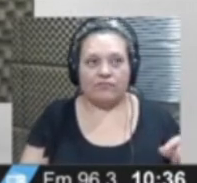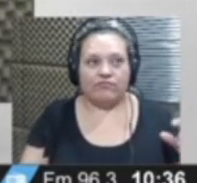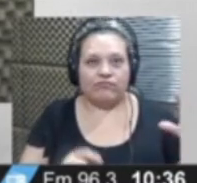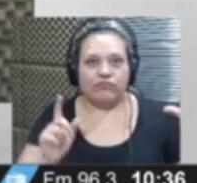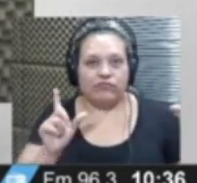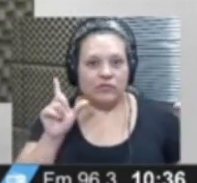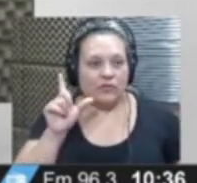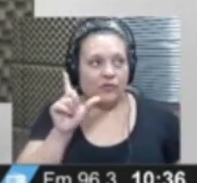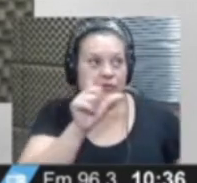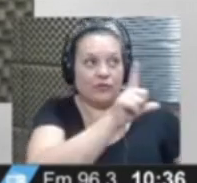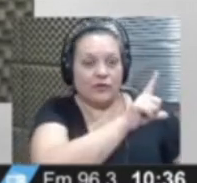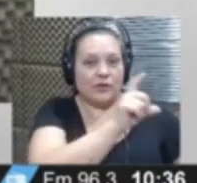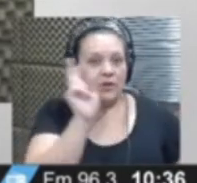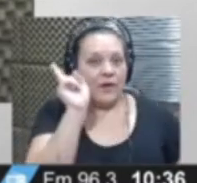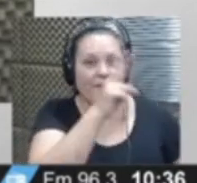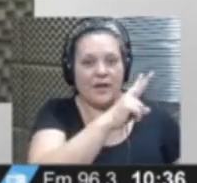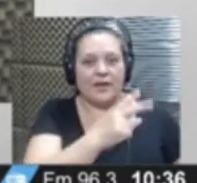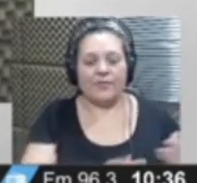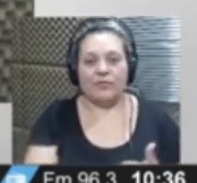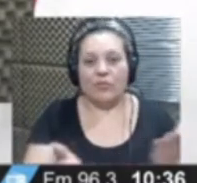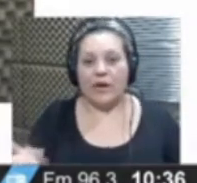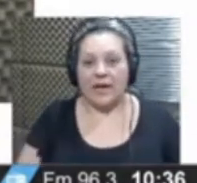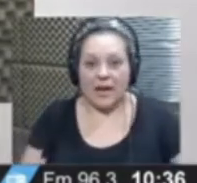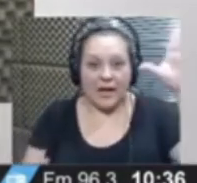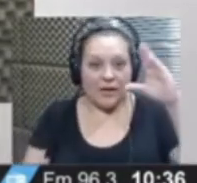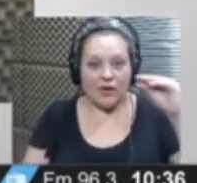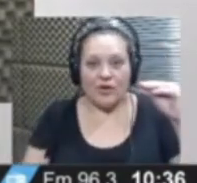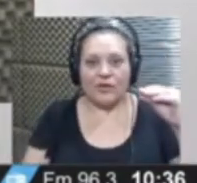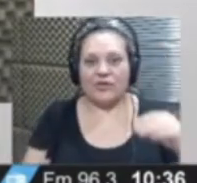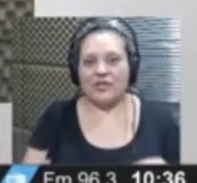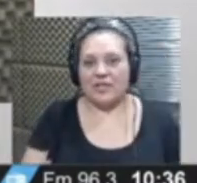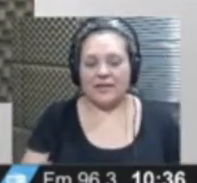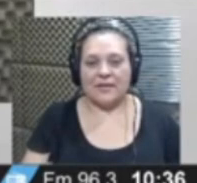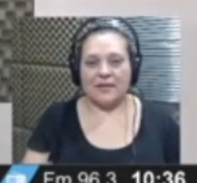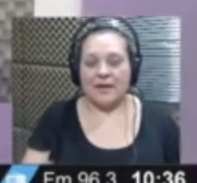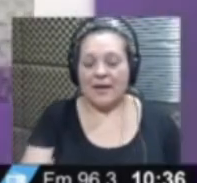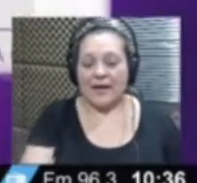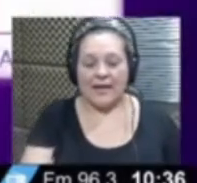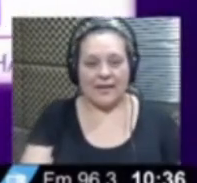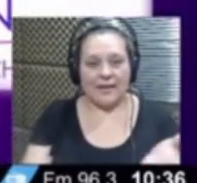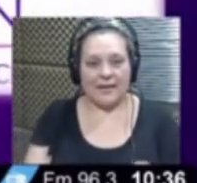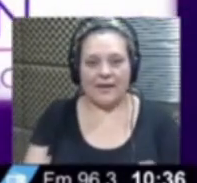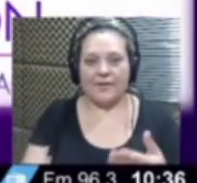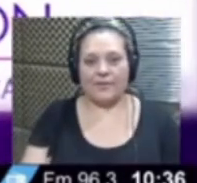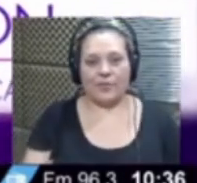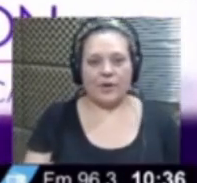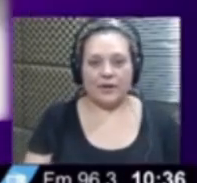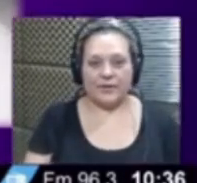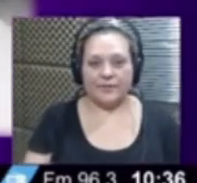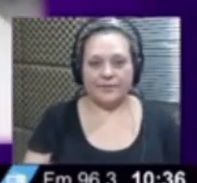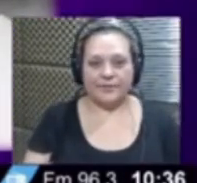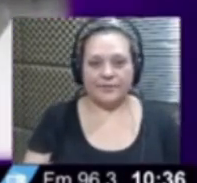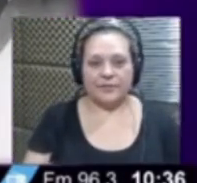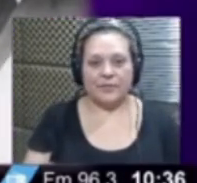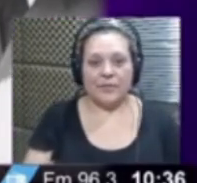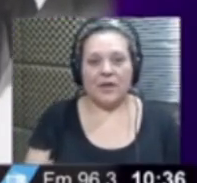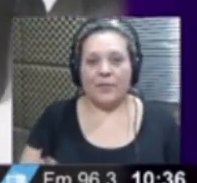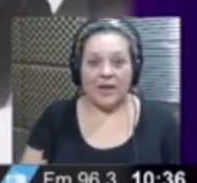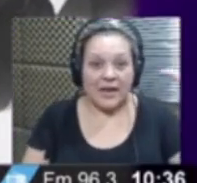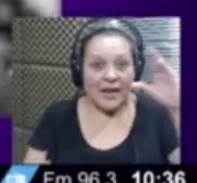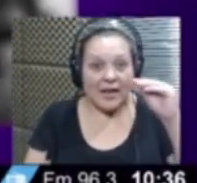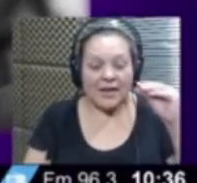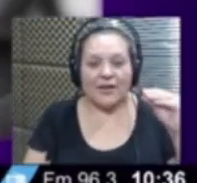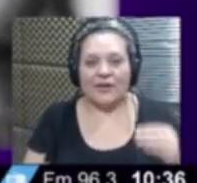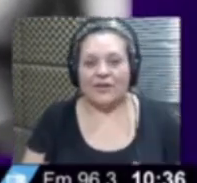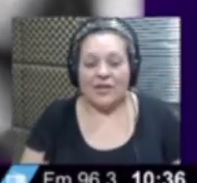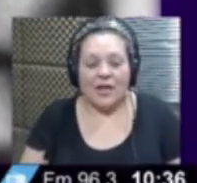Entonces, Leticia Rodríguez. Hola, Leticia, buenas noches. Hola, ¿cómo estás, Andrea? Buenas noches. Perdón por la Bueno.